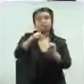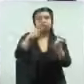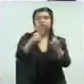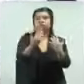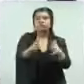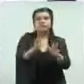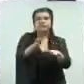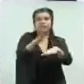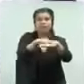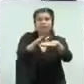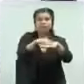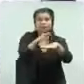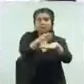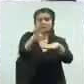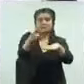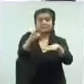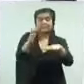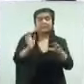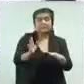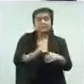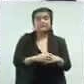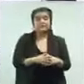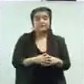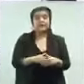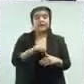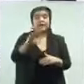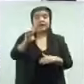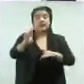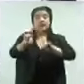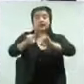habían avisado a ustedes, al ex